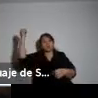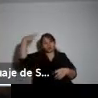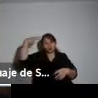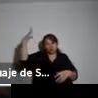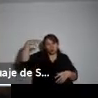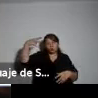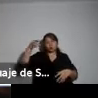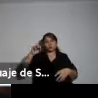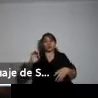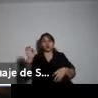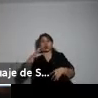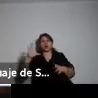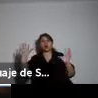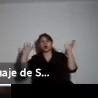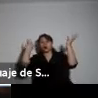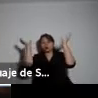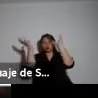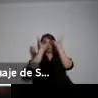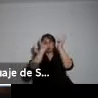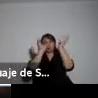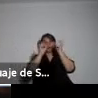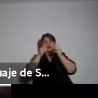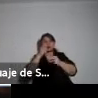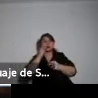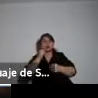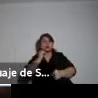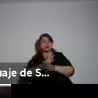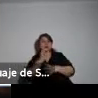día perfecto para que las condiciones